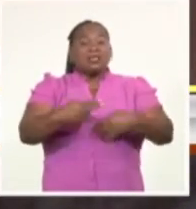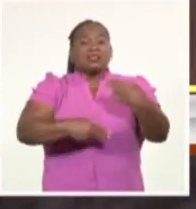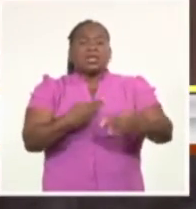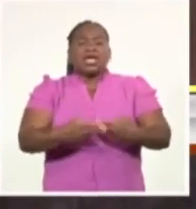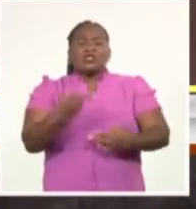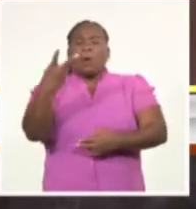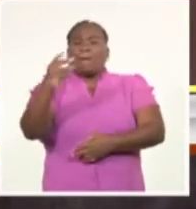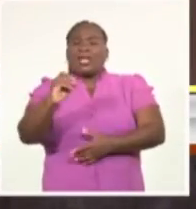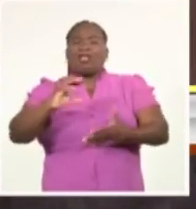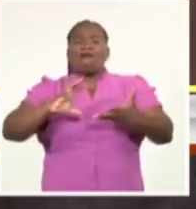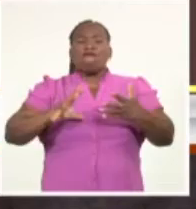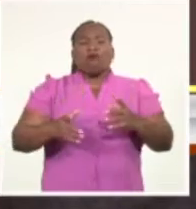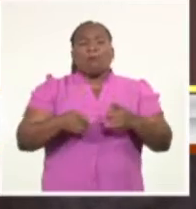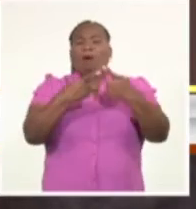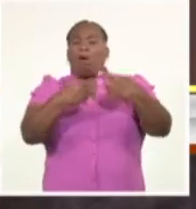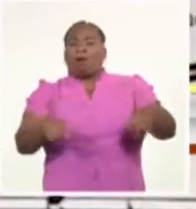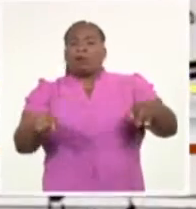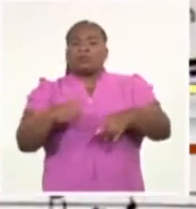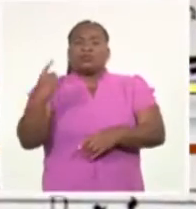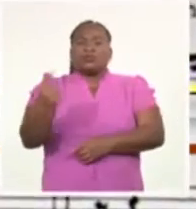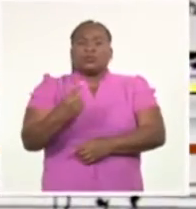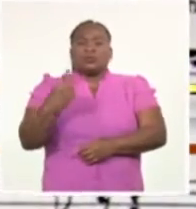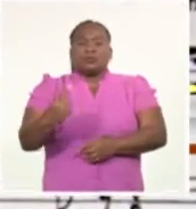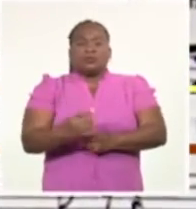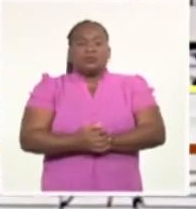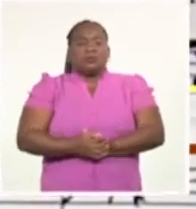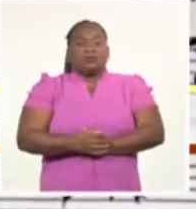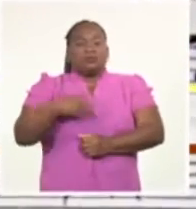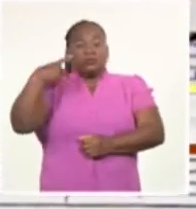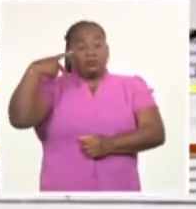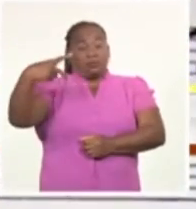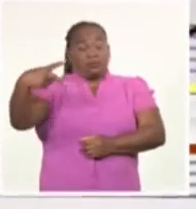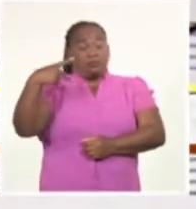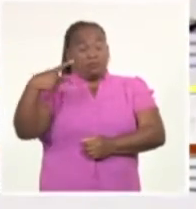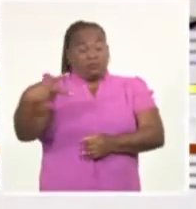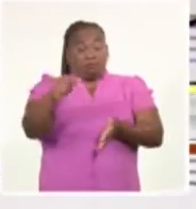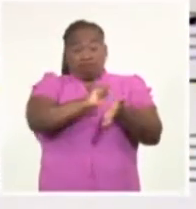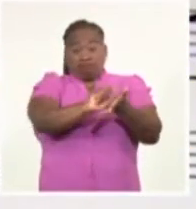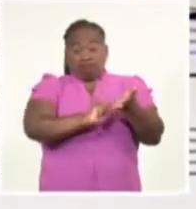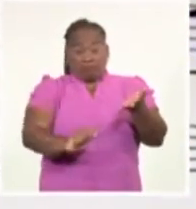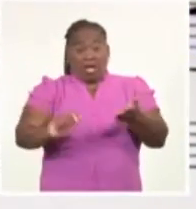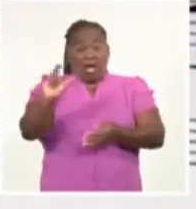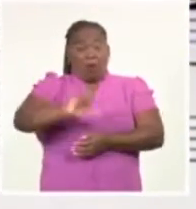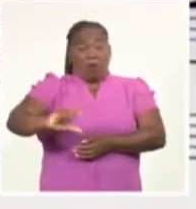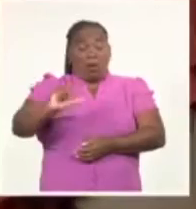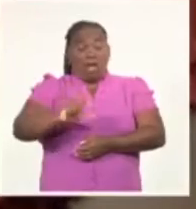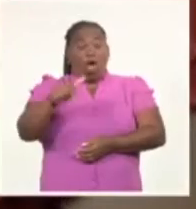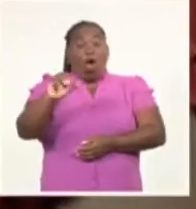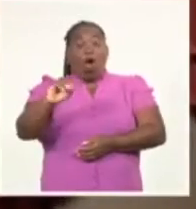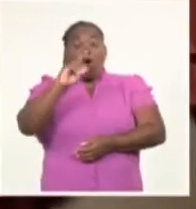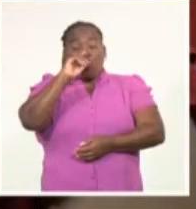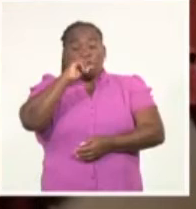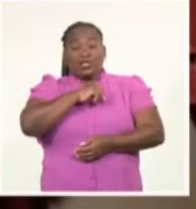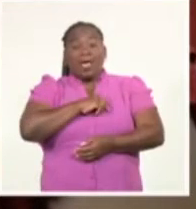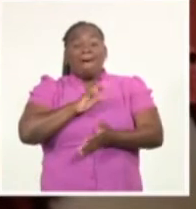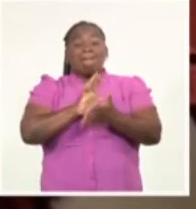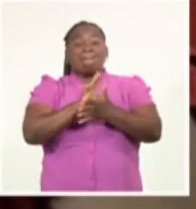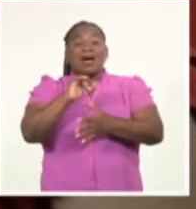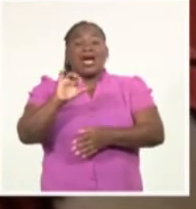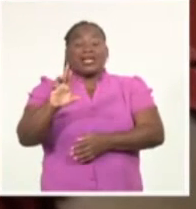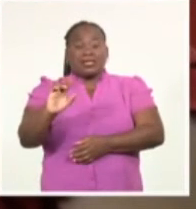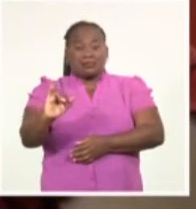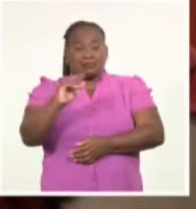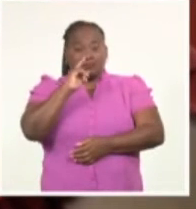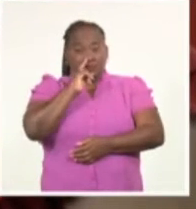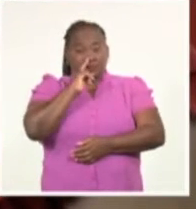de versiones de la composición de Perucho Figueredo, dos de ellas compuestas por el camagüeyano José Marín Barona. Bueno, las dos versiones